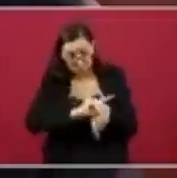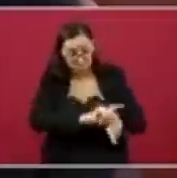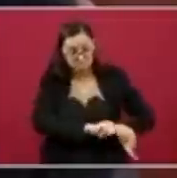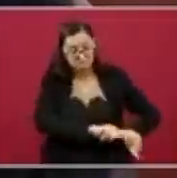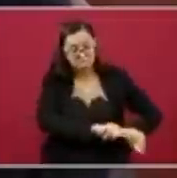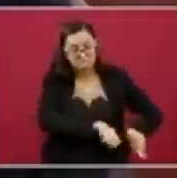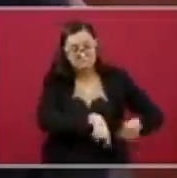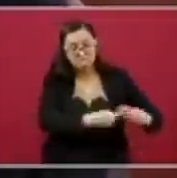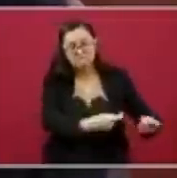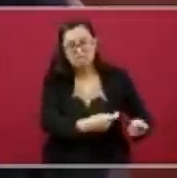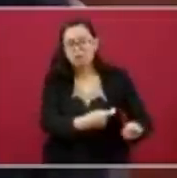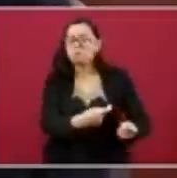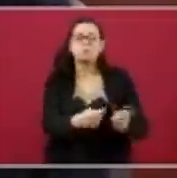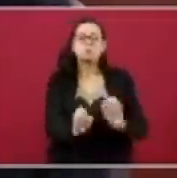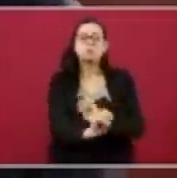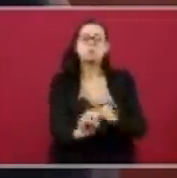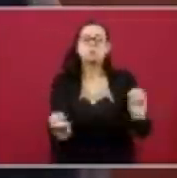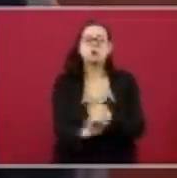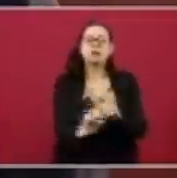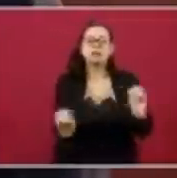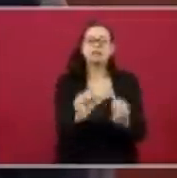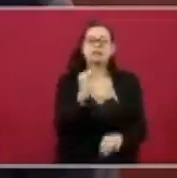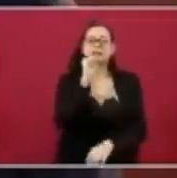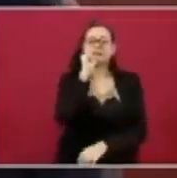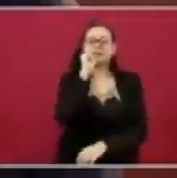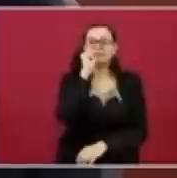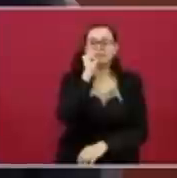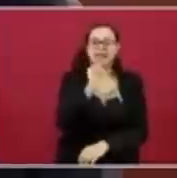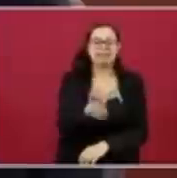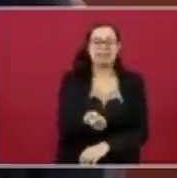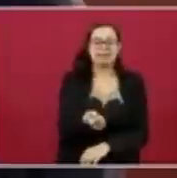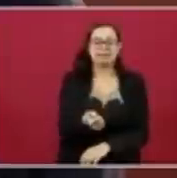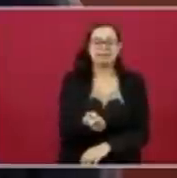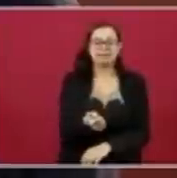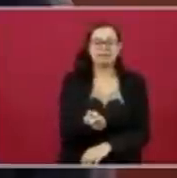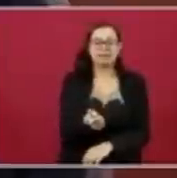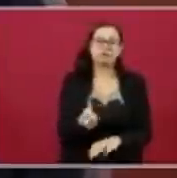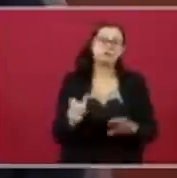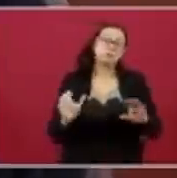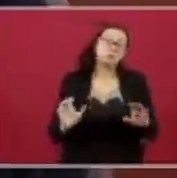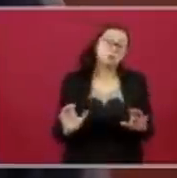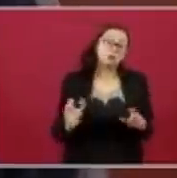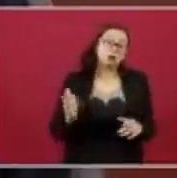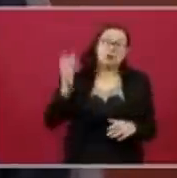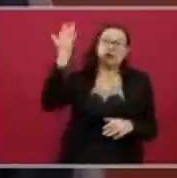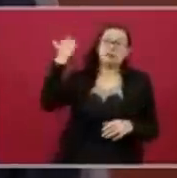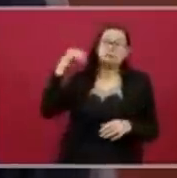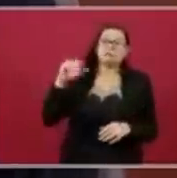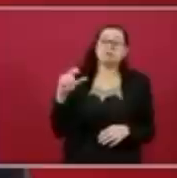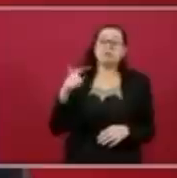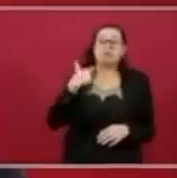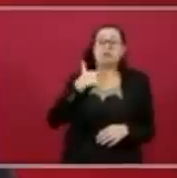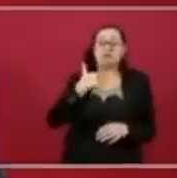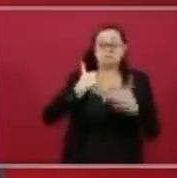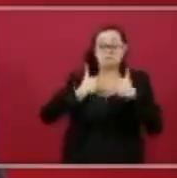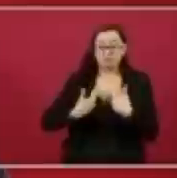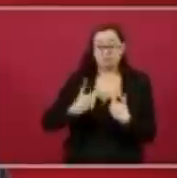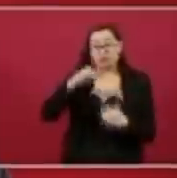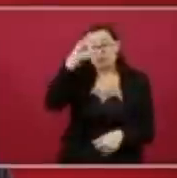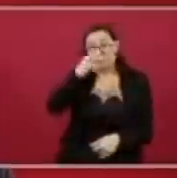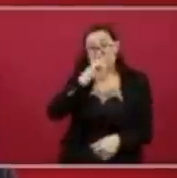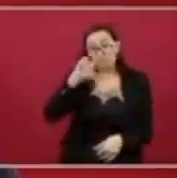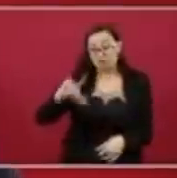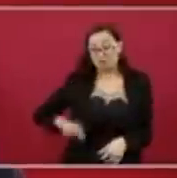se realiza. O al menos, cuando yo estuve de jefe de gobierno, no entregué